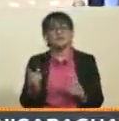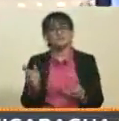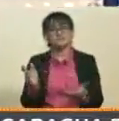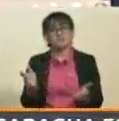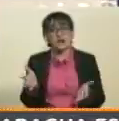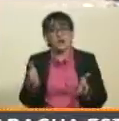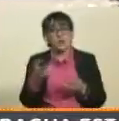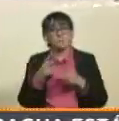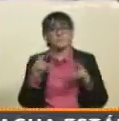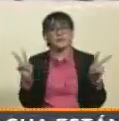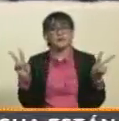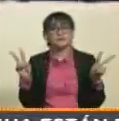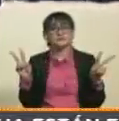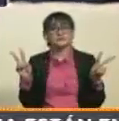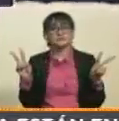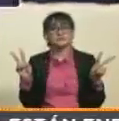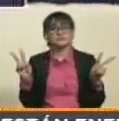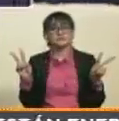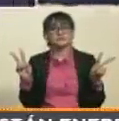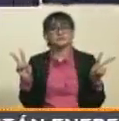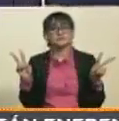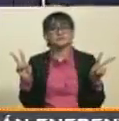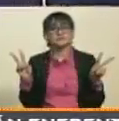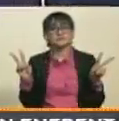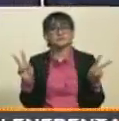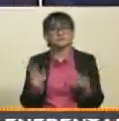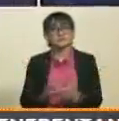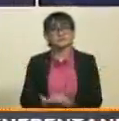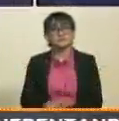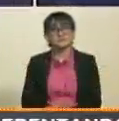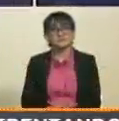llegó. Llegó la paz.